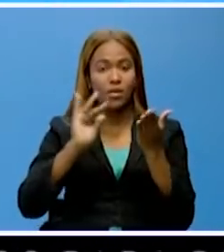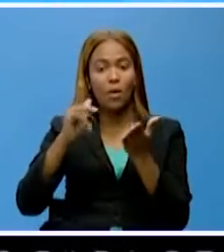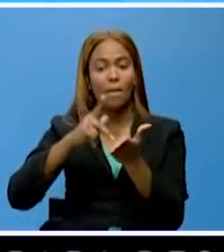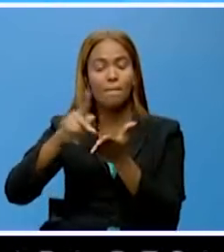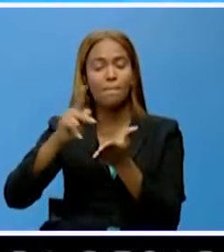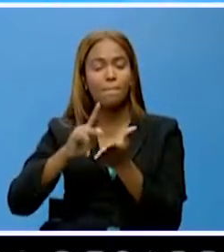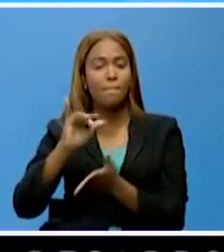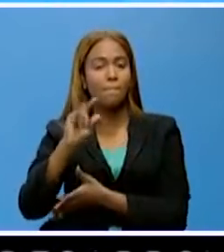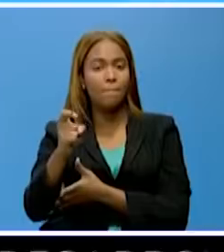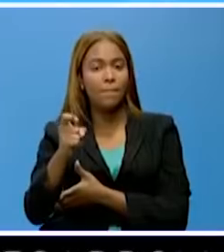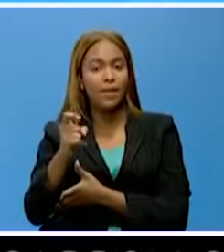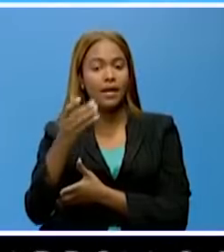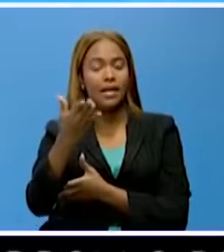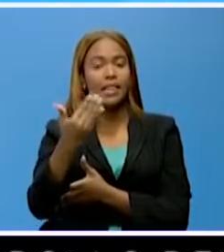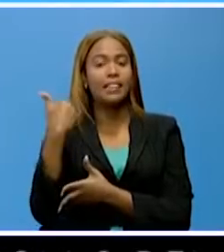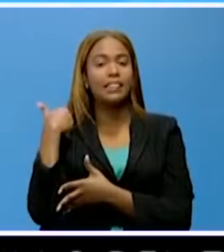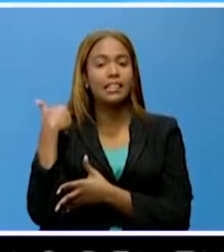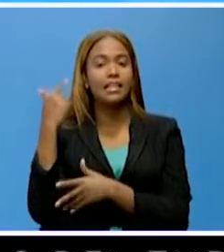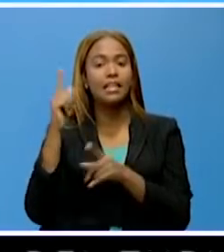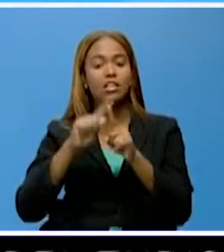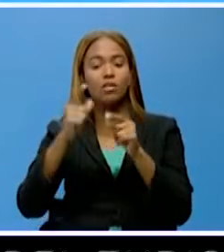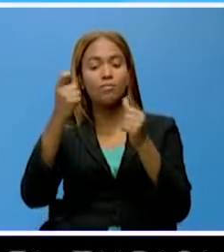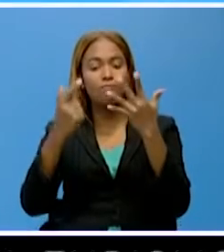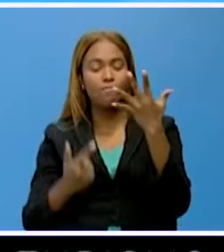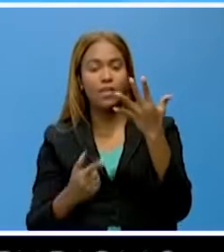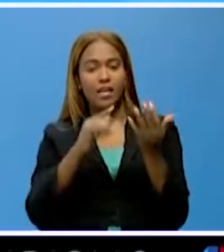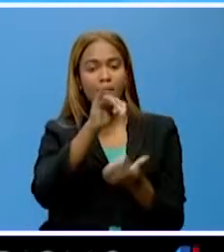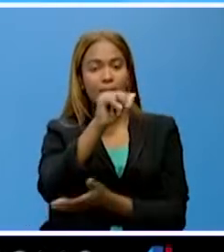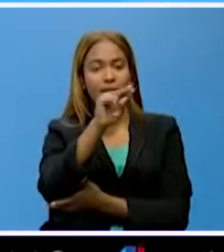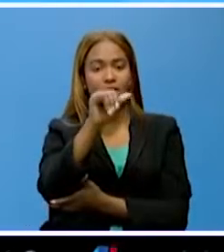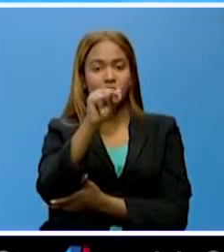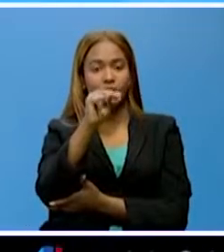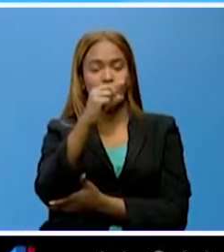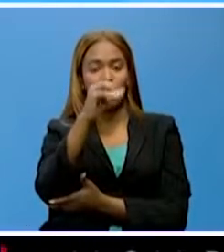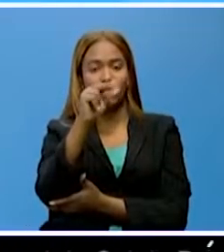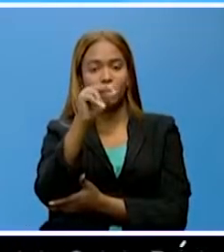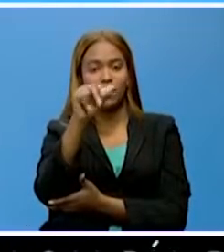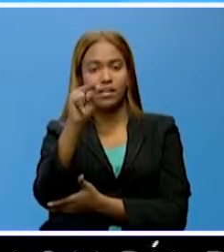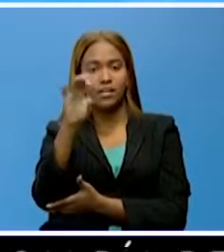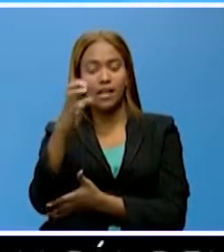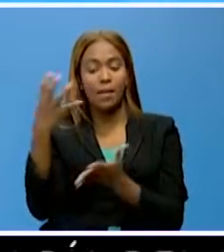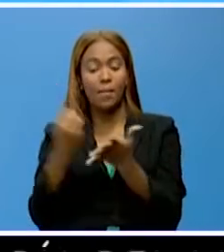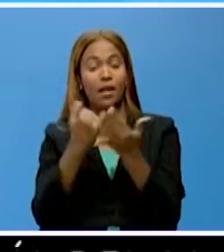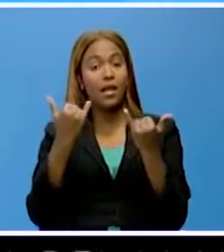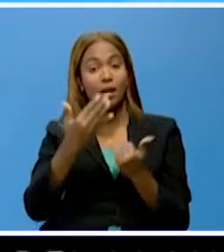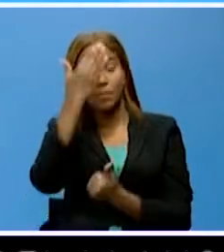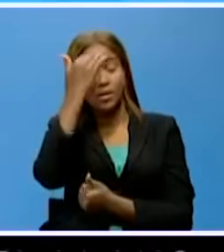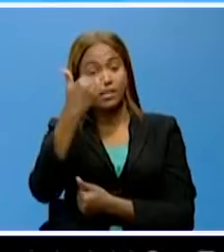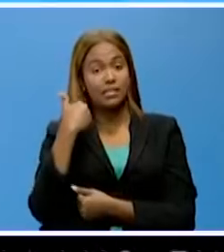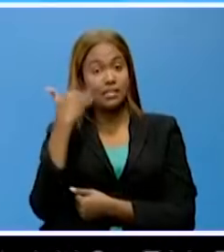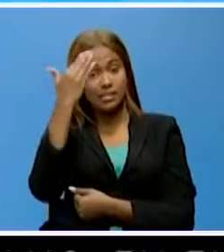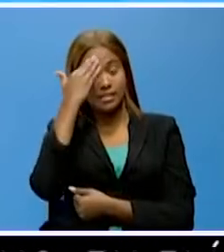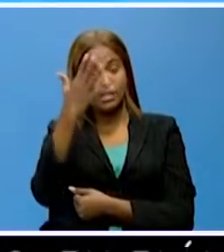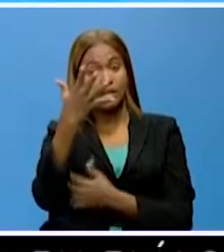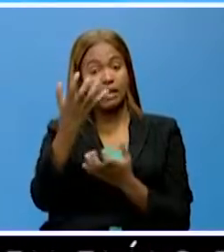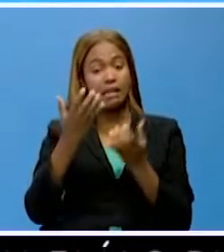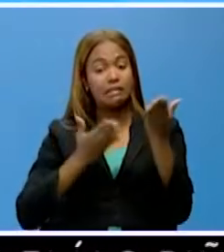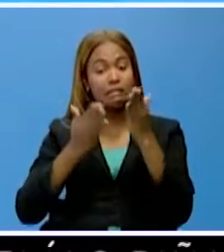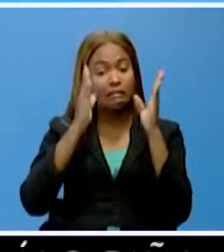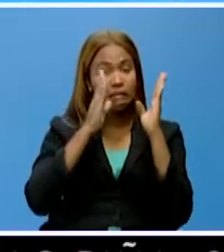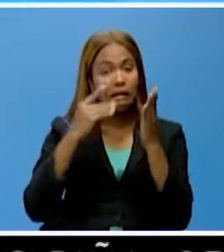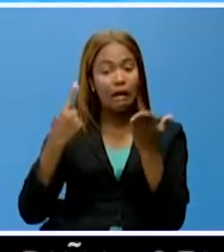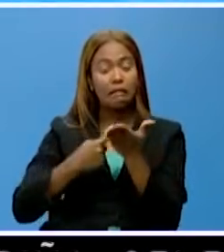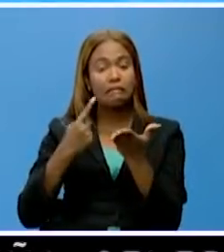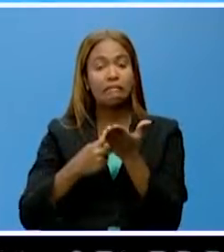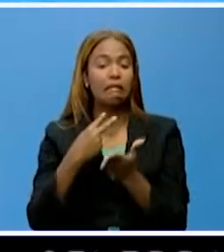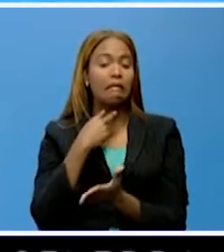de impuestos. Y ahí están las bases del concurso Migración con Jacqueline. Aprovecho esto porque sé que estás interesado en tener los servicios y a veces